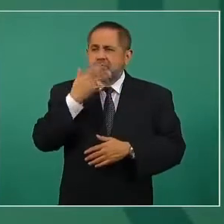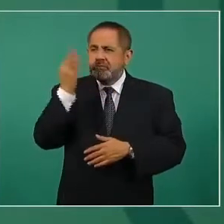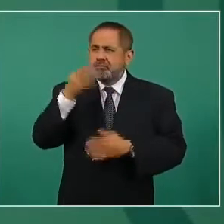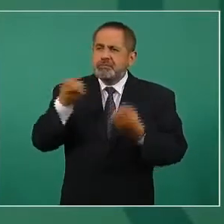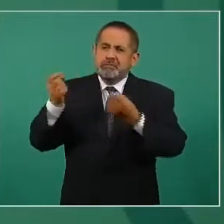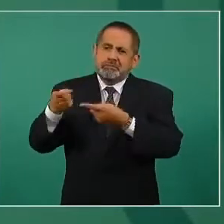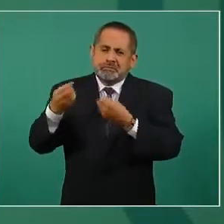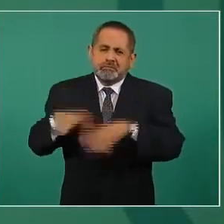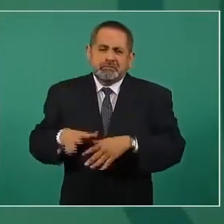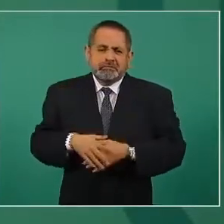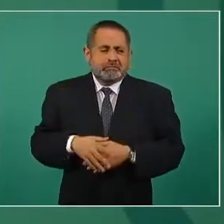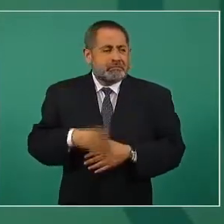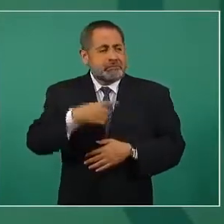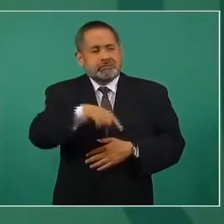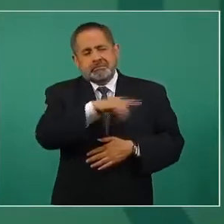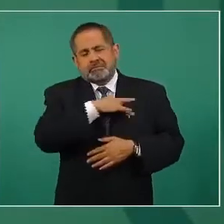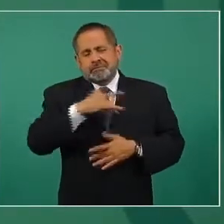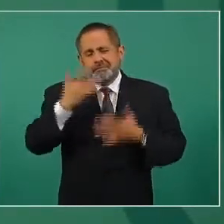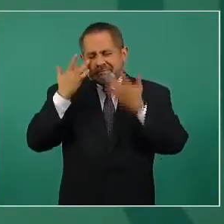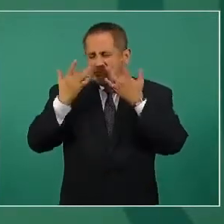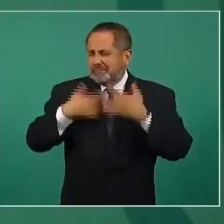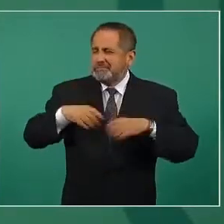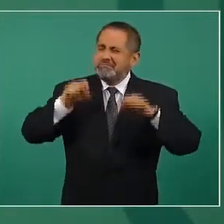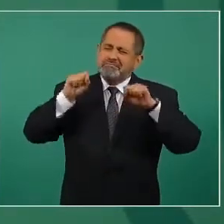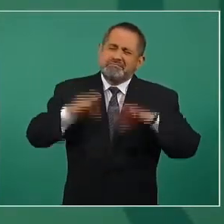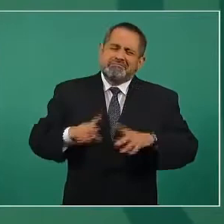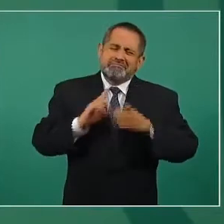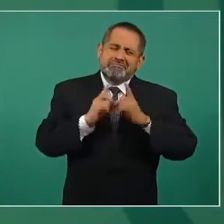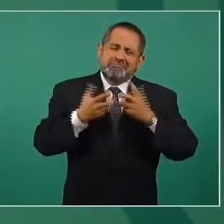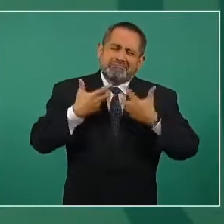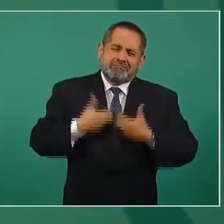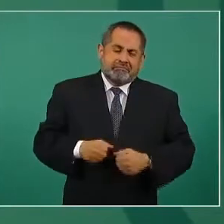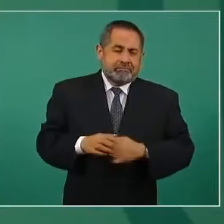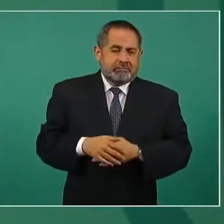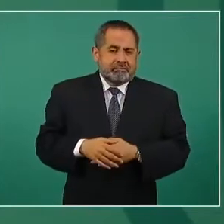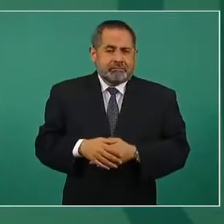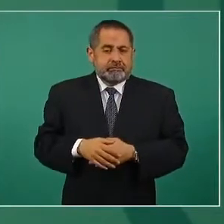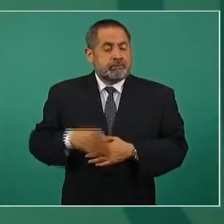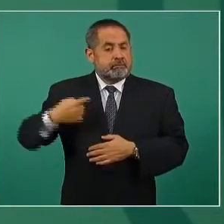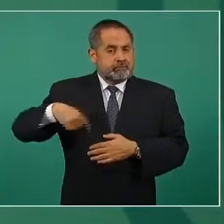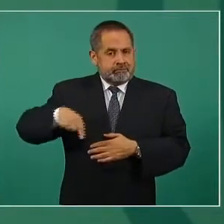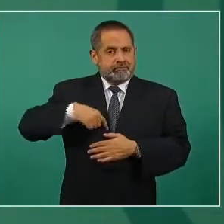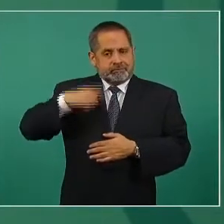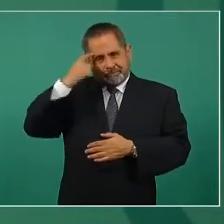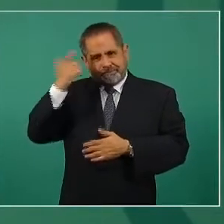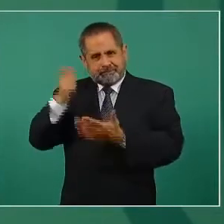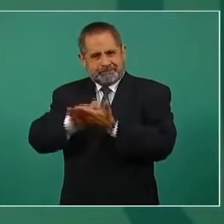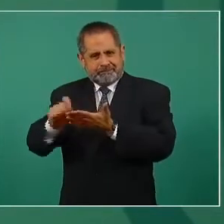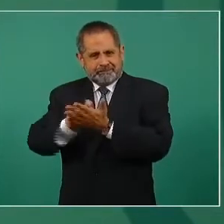Tuve que escribir un libro que se llama No decir adiós a la esperanza,